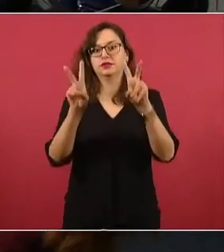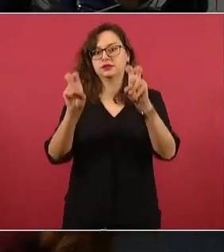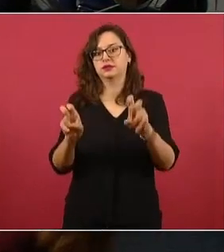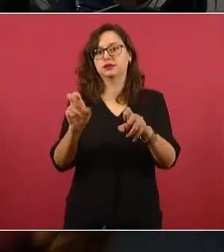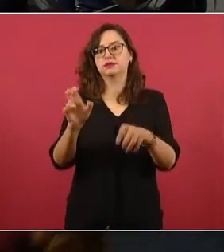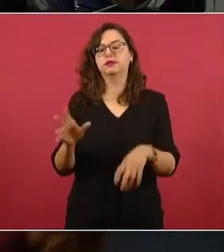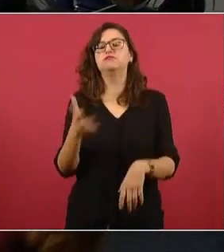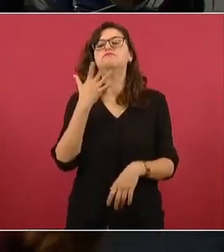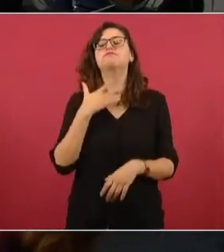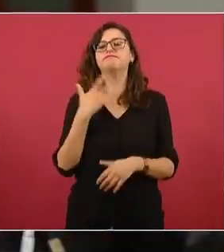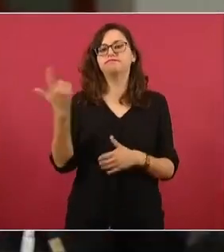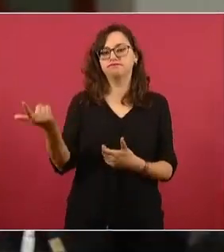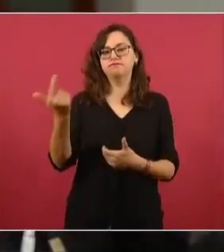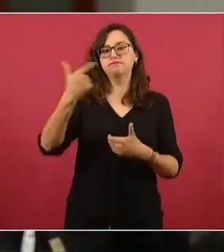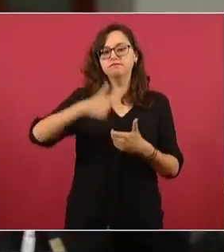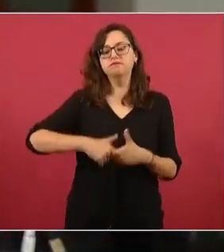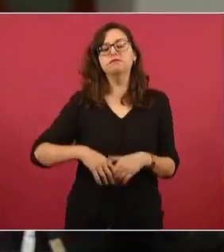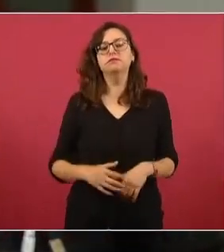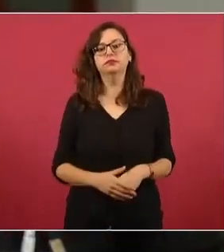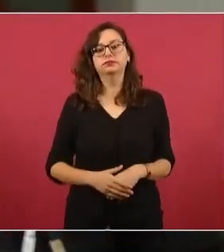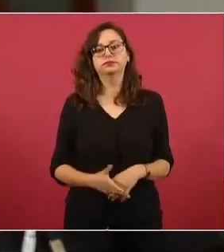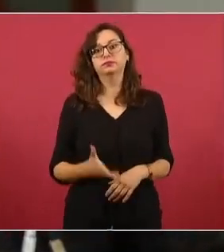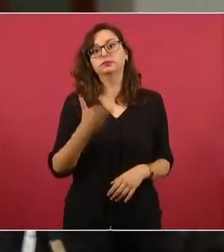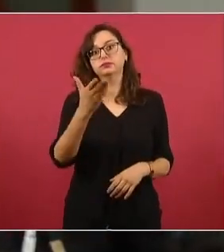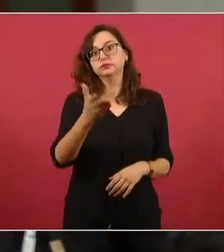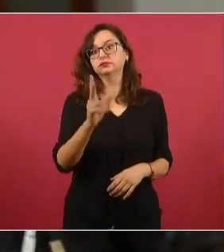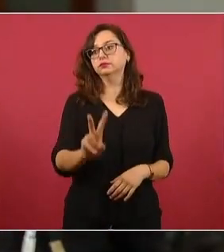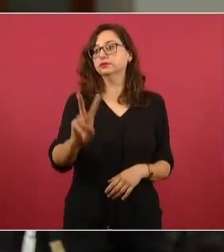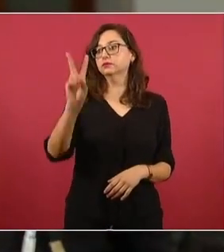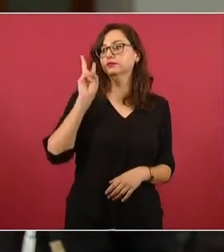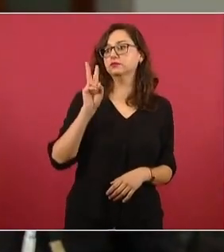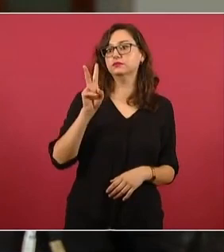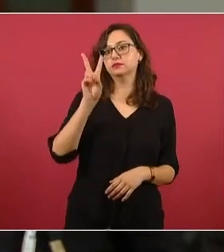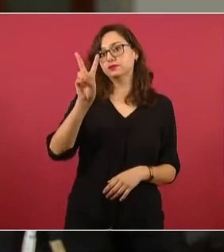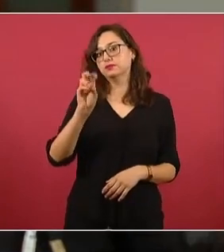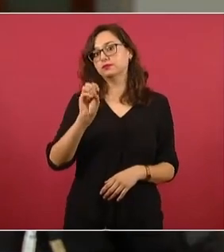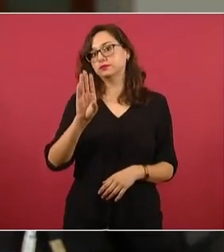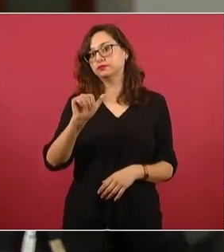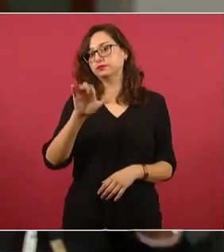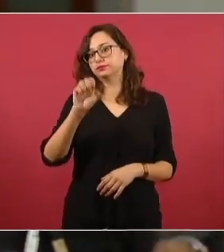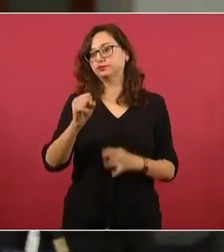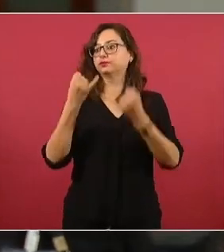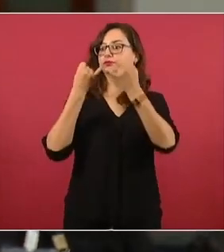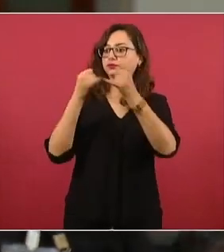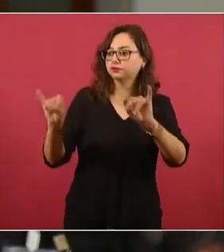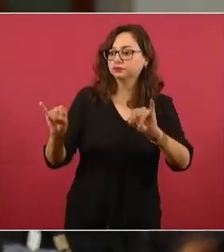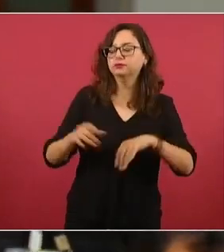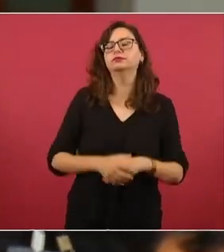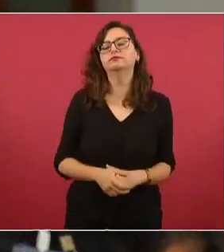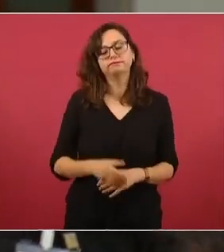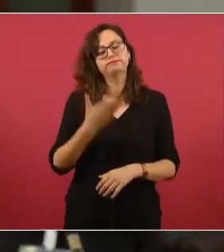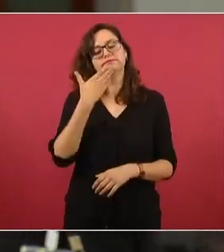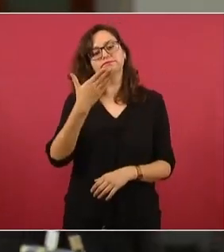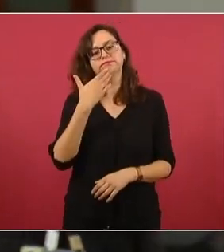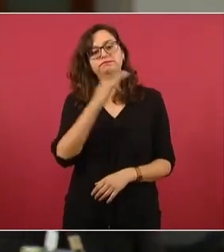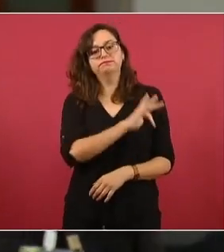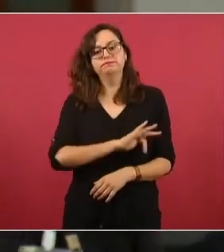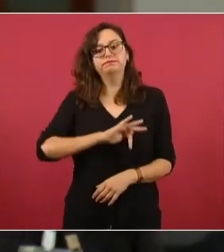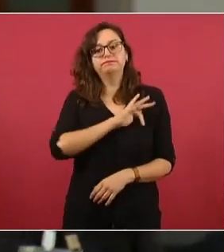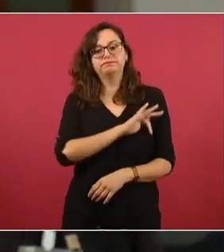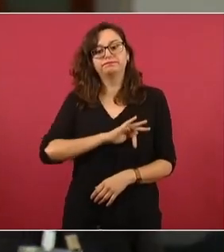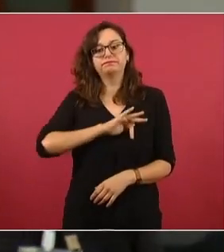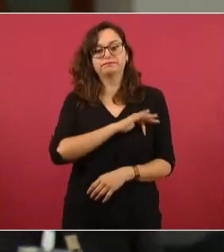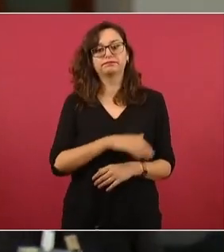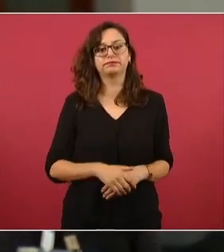Y lo felicito por esa inauguración de Dos Bocas, presidente. Lo único que no se va a poder refinar en Dos Bocas, por